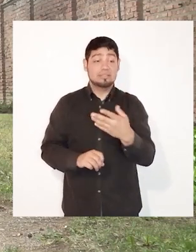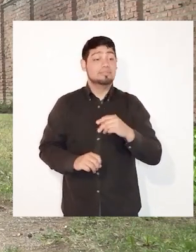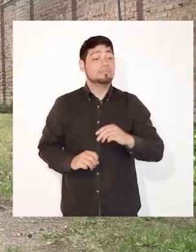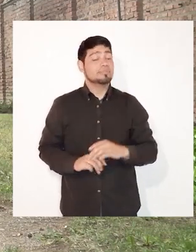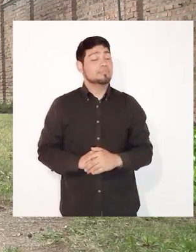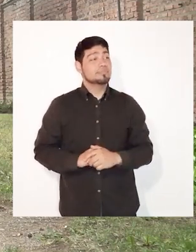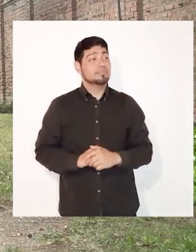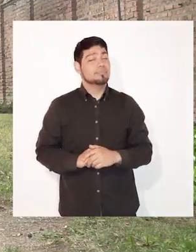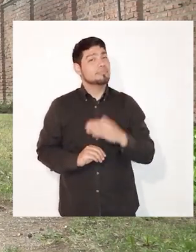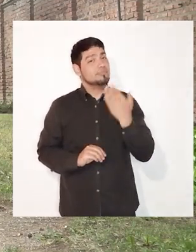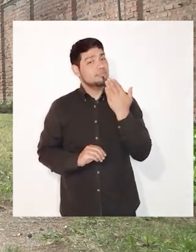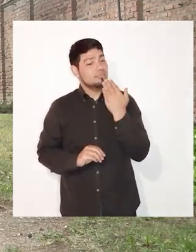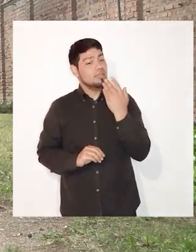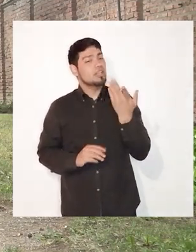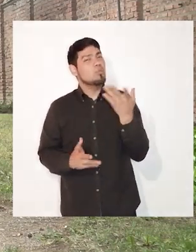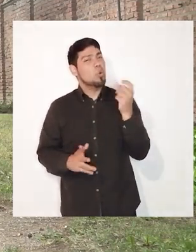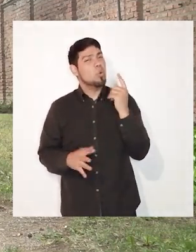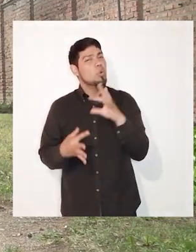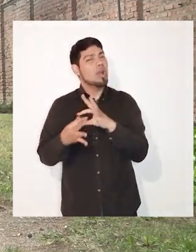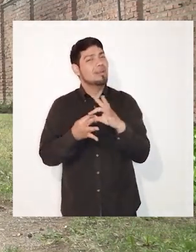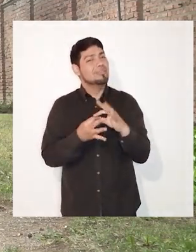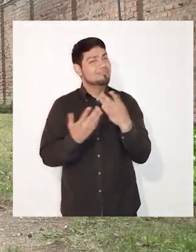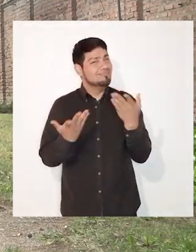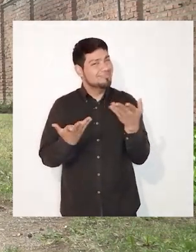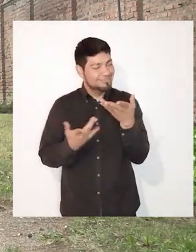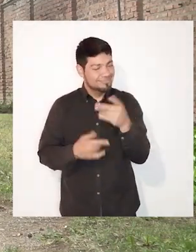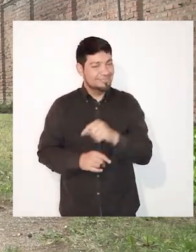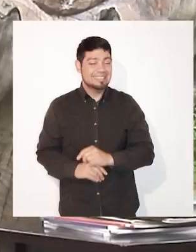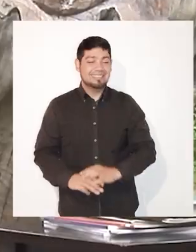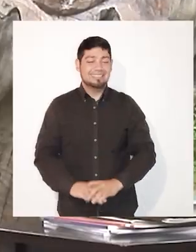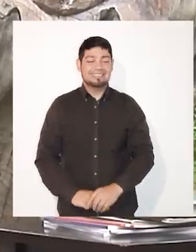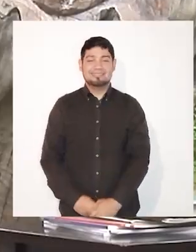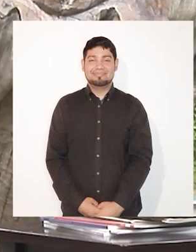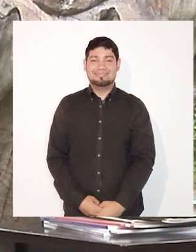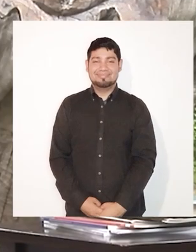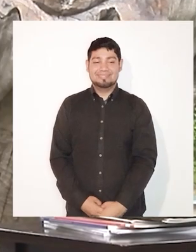este lugar. Y el comienzo del cuento dice así.